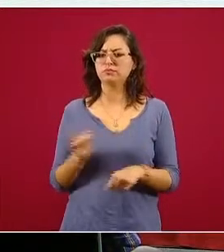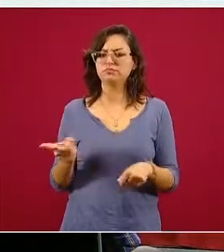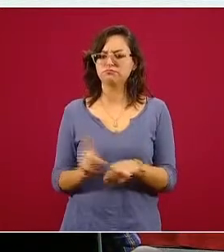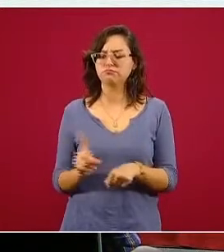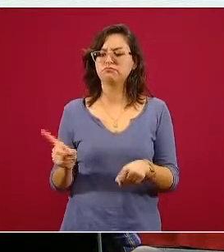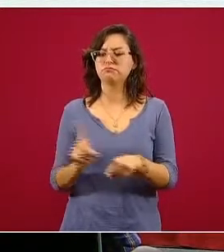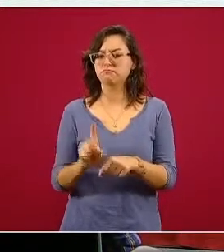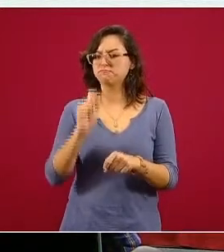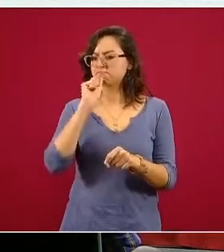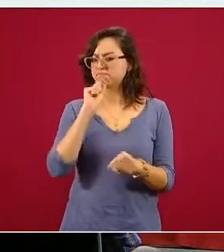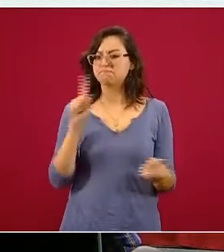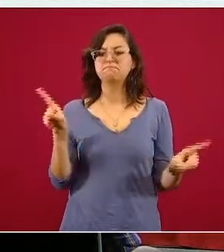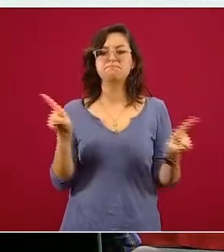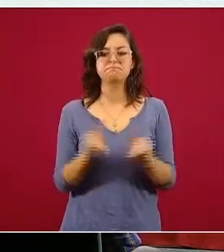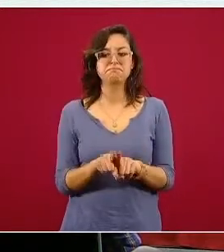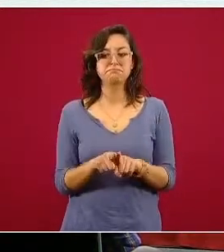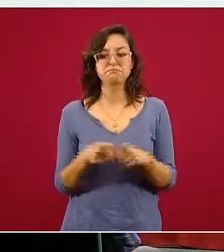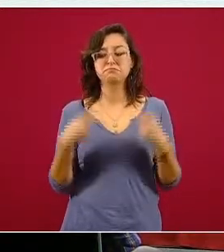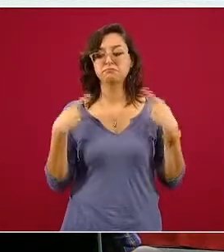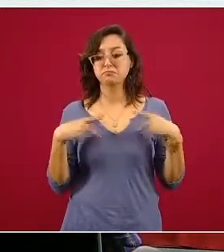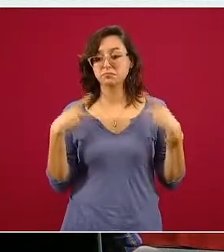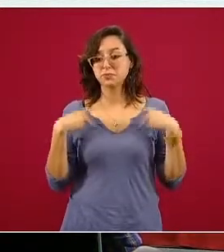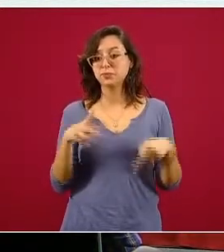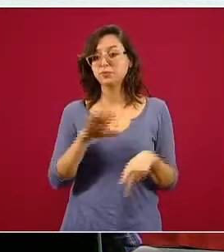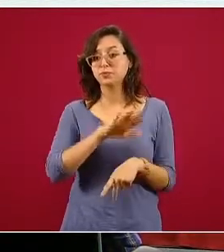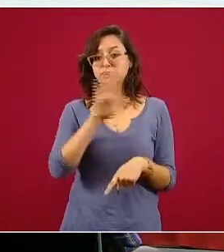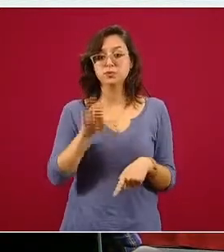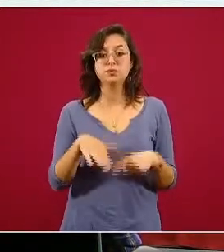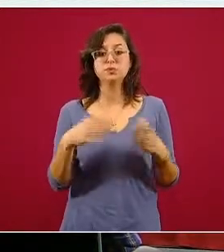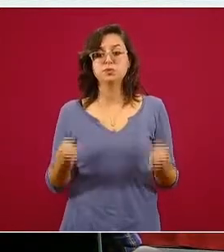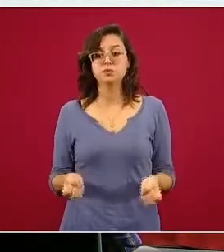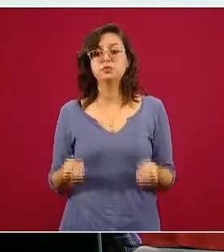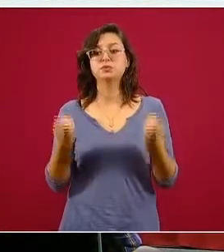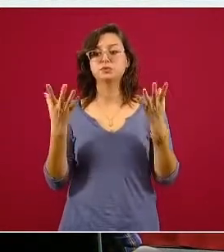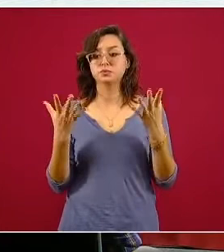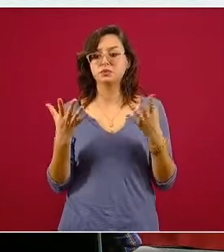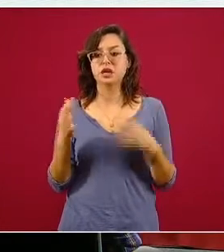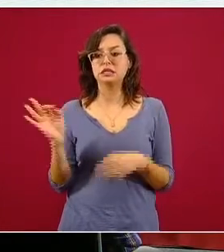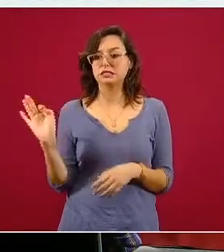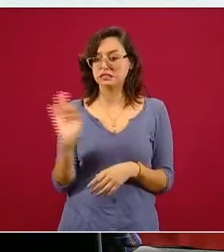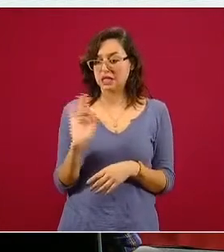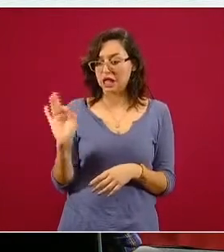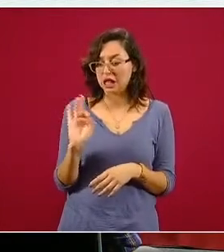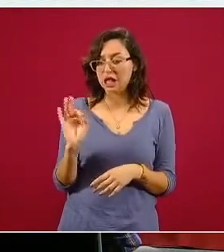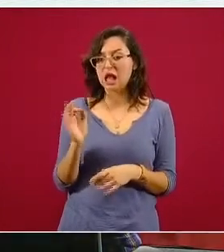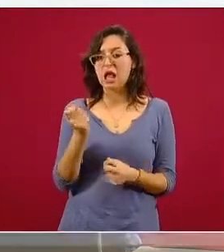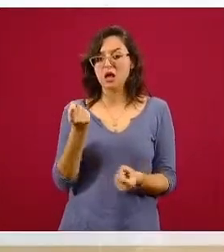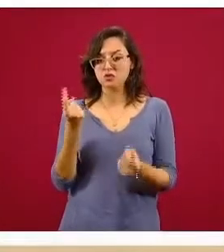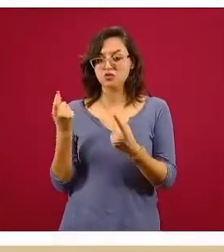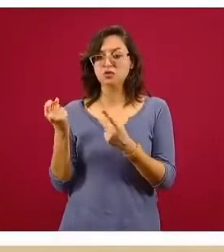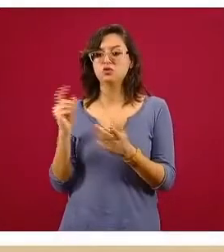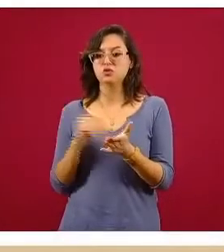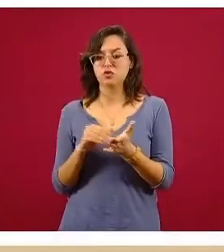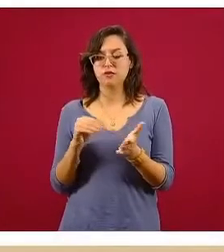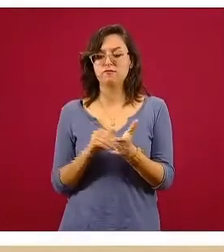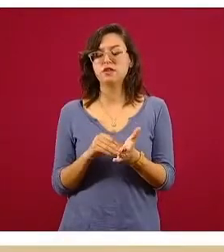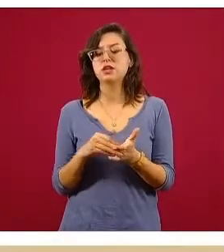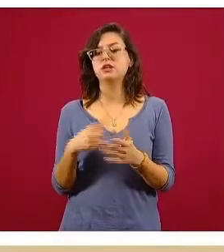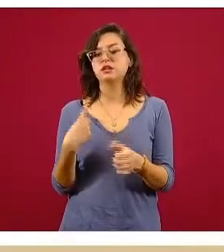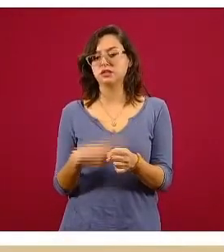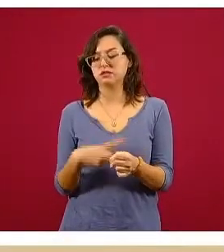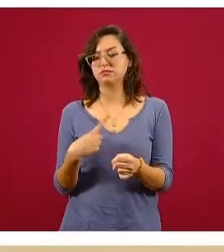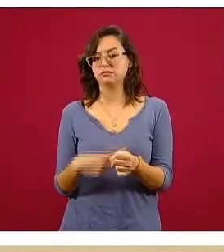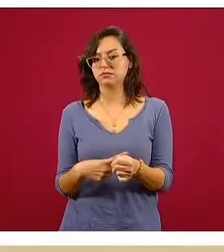diario. También está basado en defunciones estimadas para considerar las aún sospechosas por porcentaje de positividad,